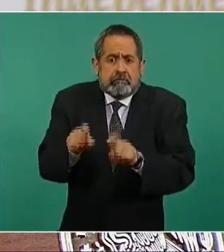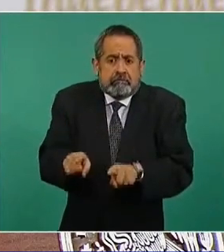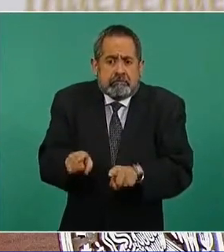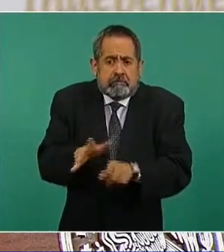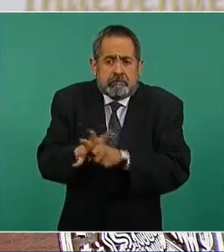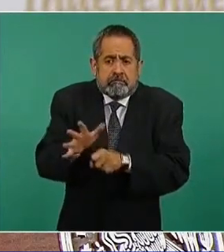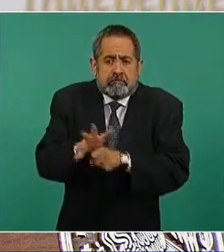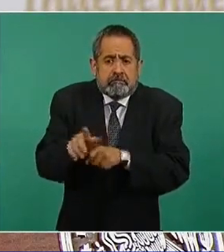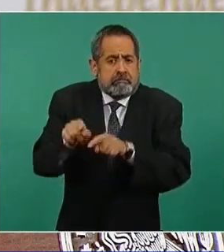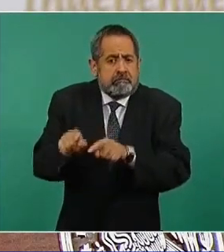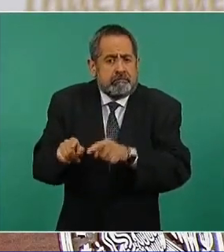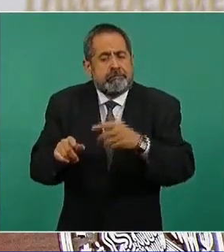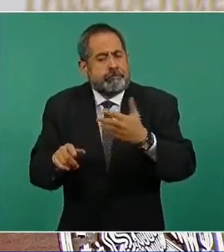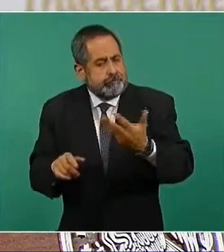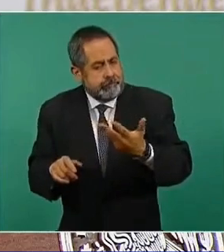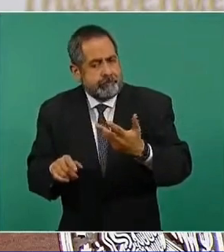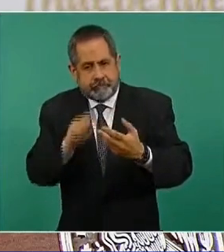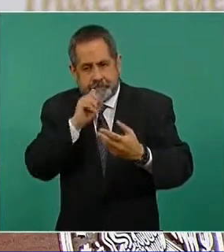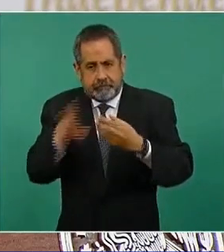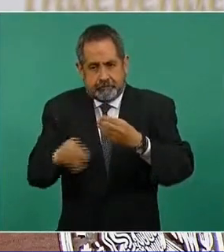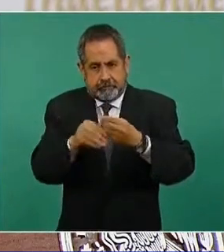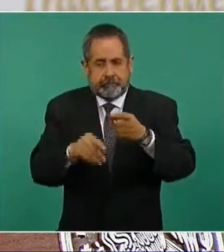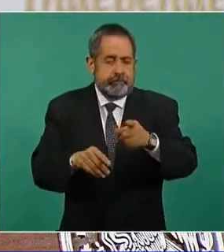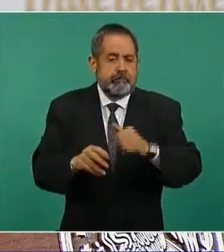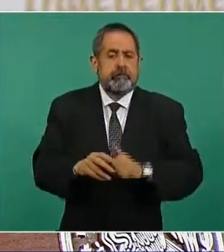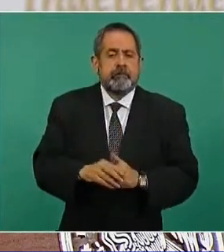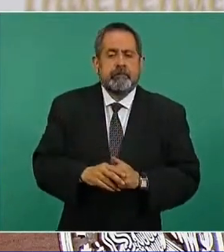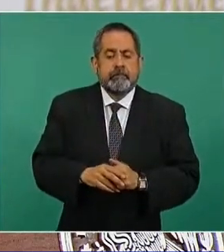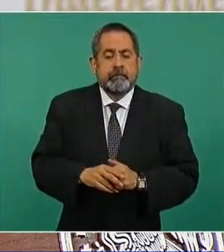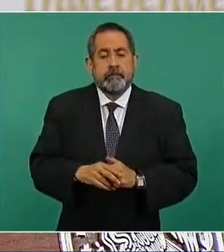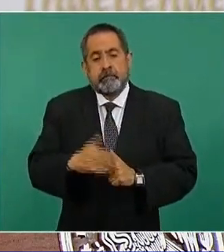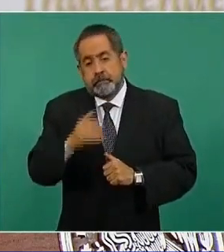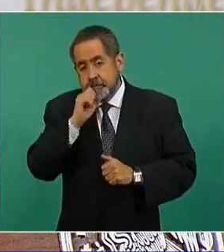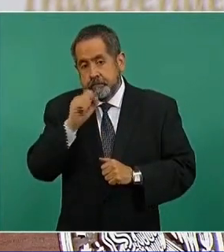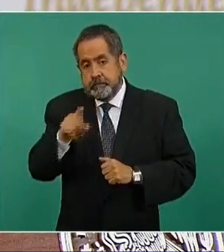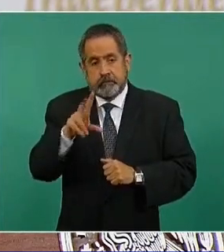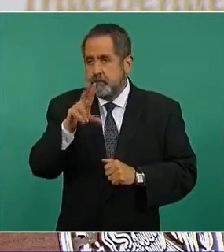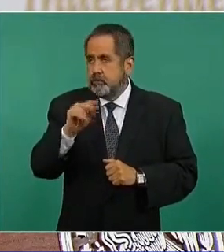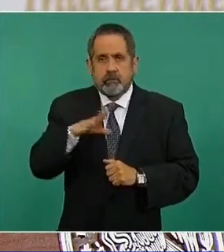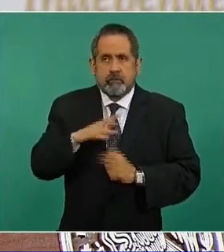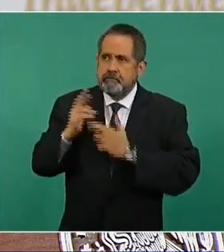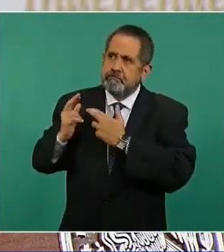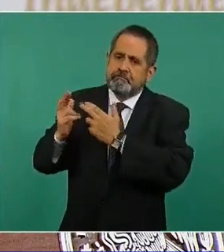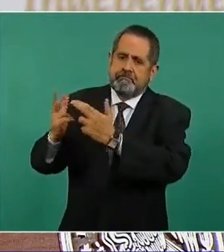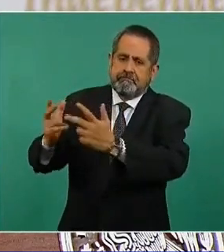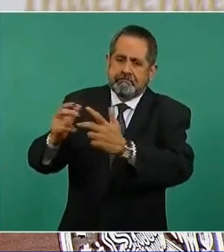Pero además de eso, de que no se está afectando